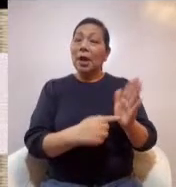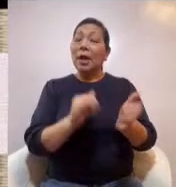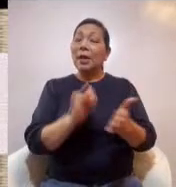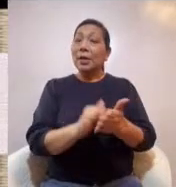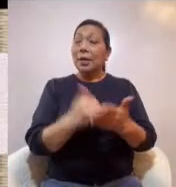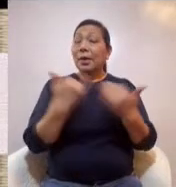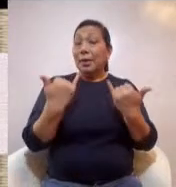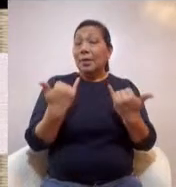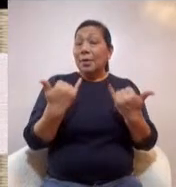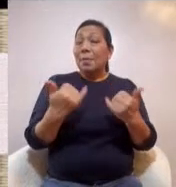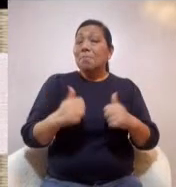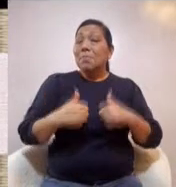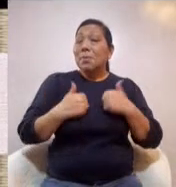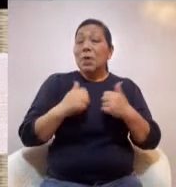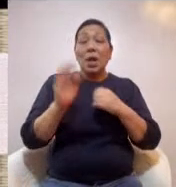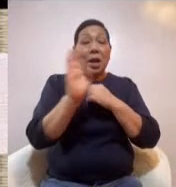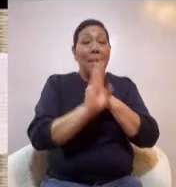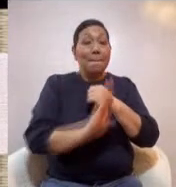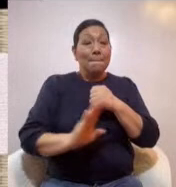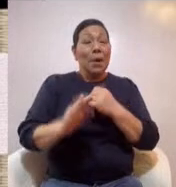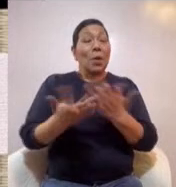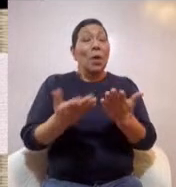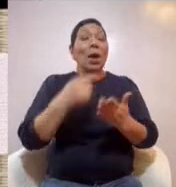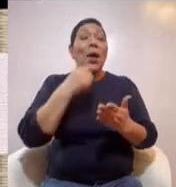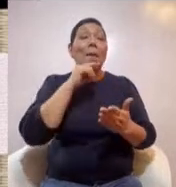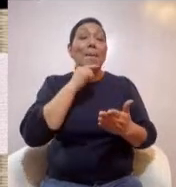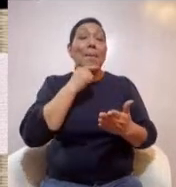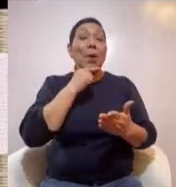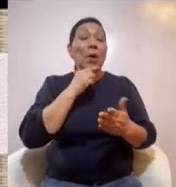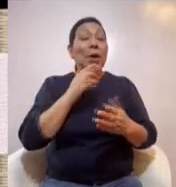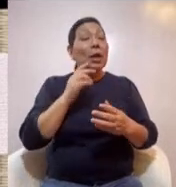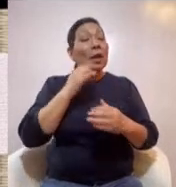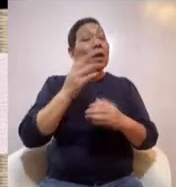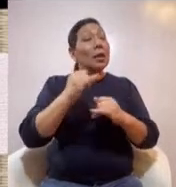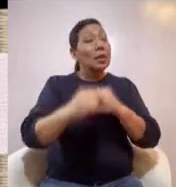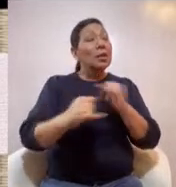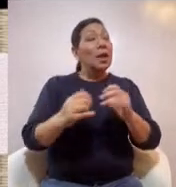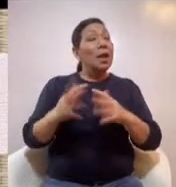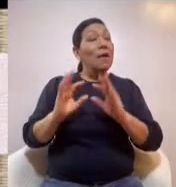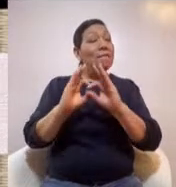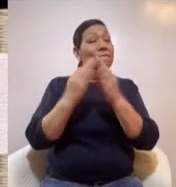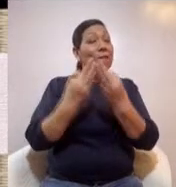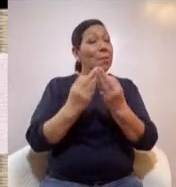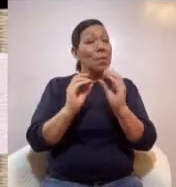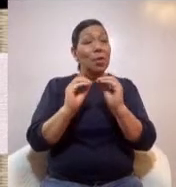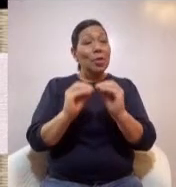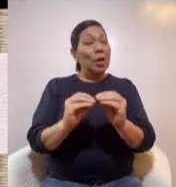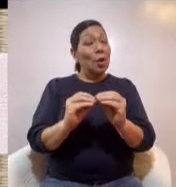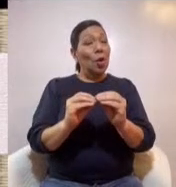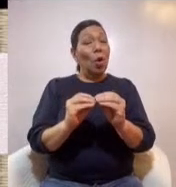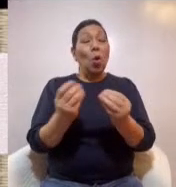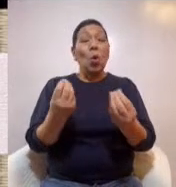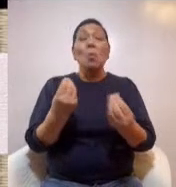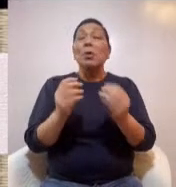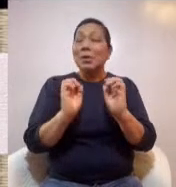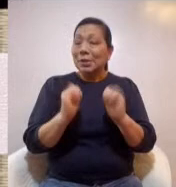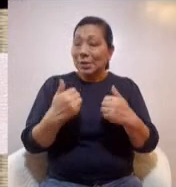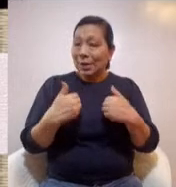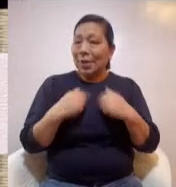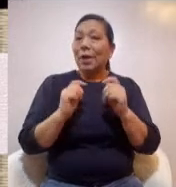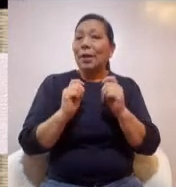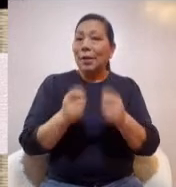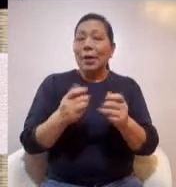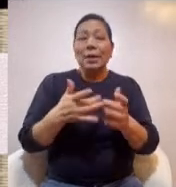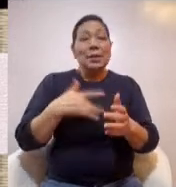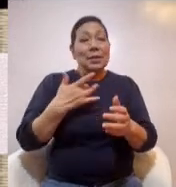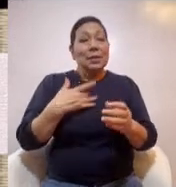evidencia de que lo que está ocurriendo es que la protección de las mujeres en el ámbito intrafamiliar no se está dando como debería